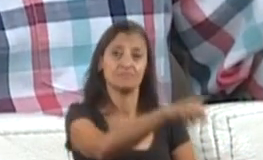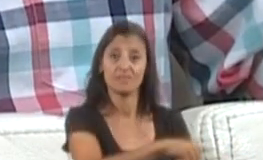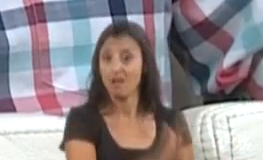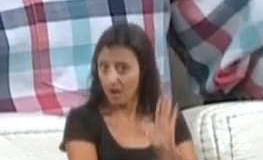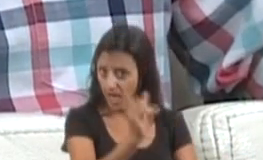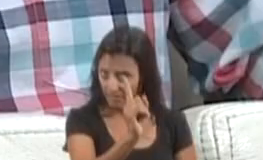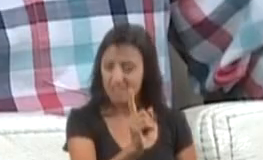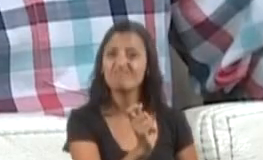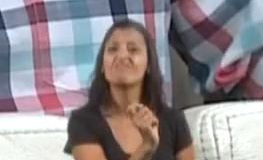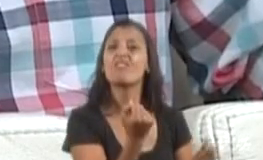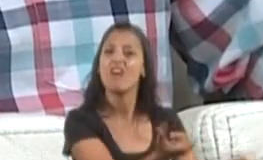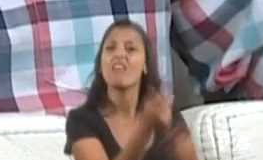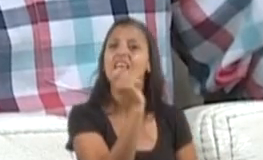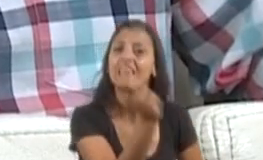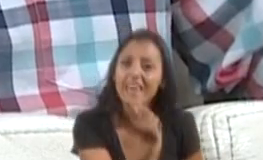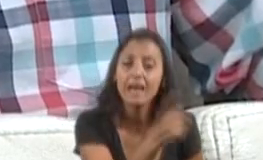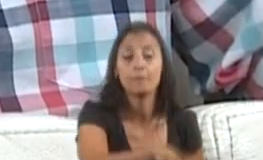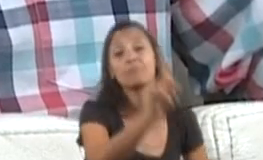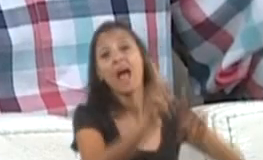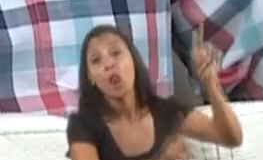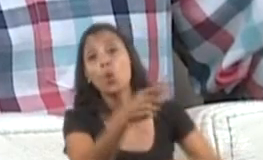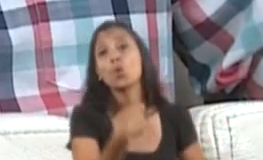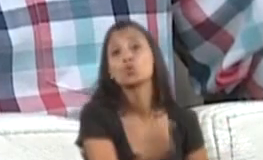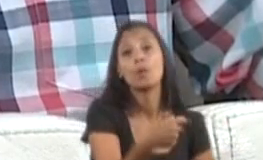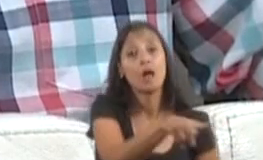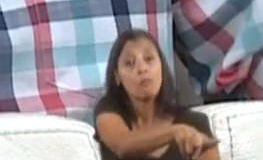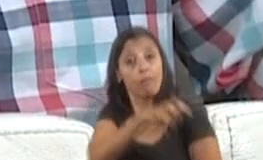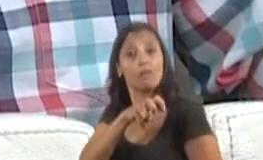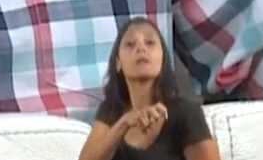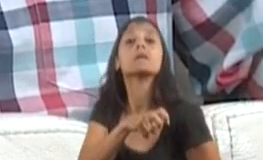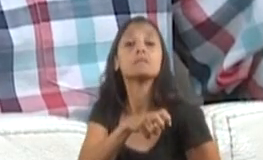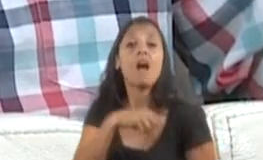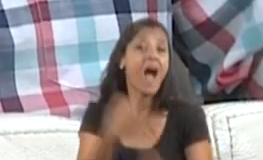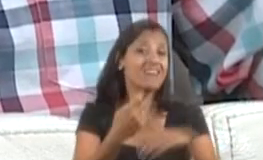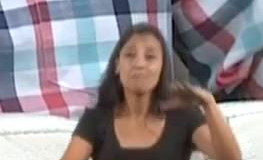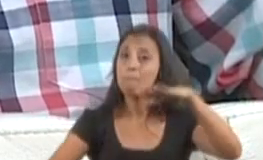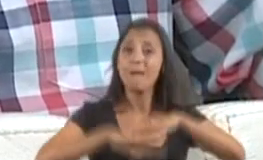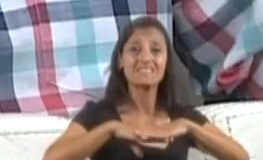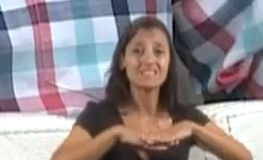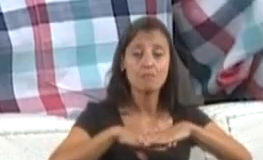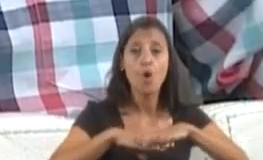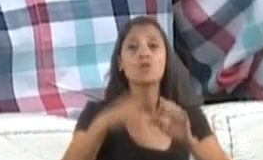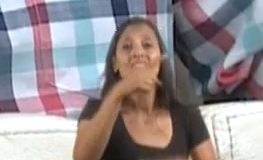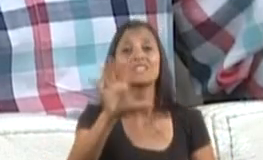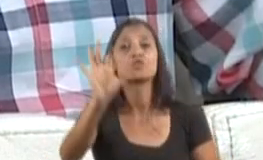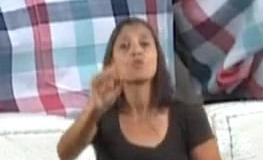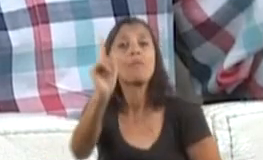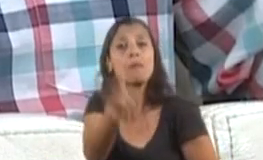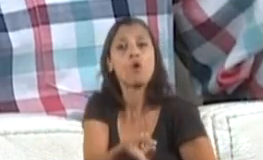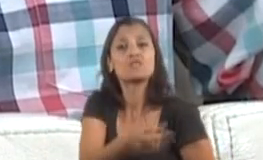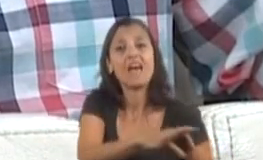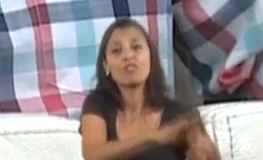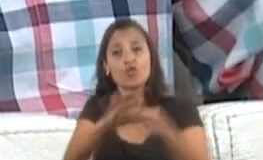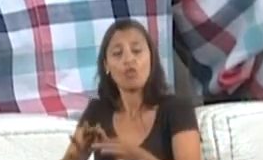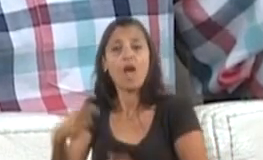forma gratuita aquellos jubilados que cobren hasta un 150% del